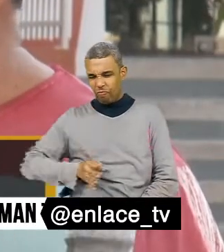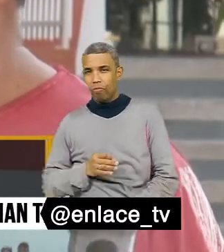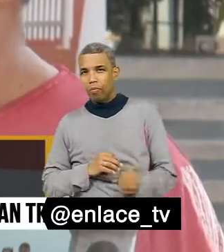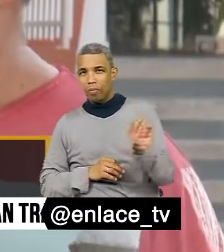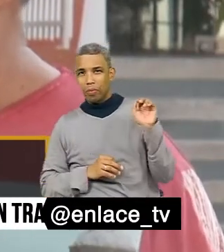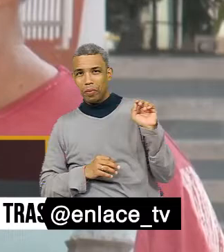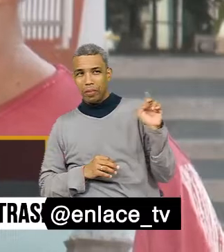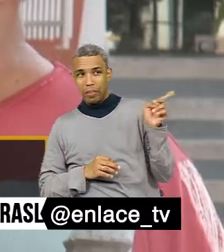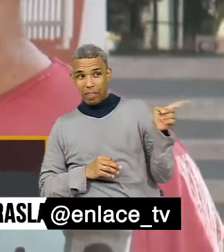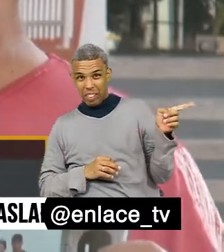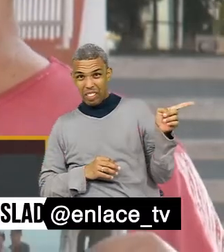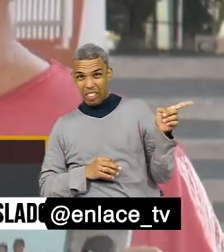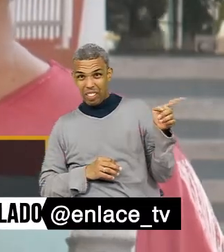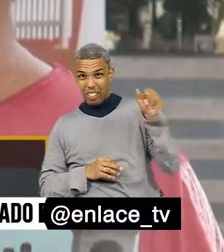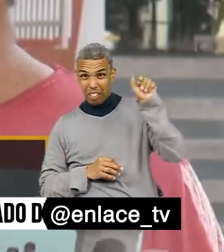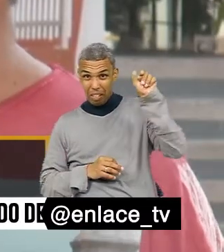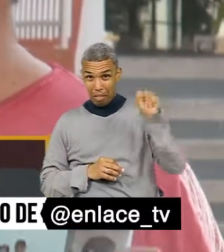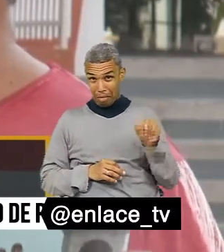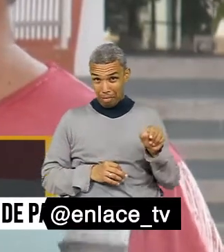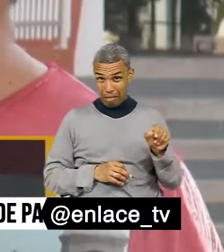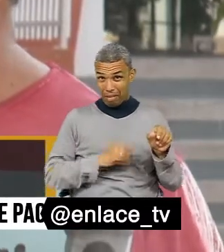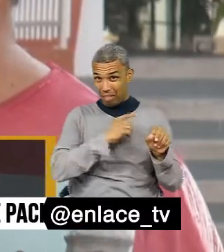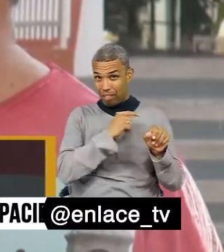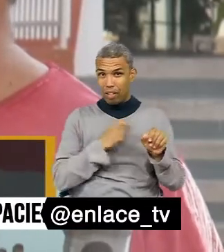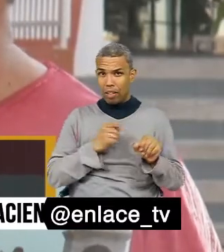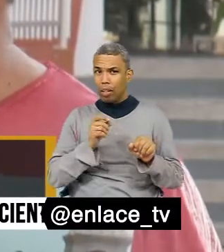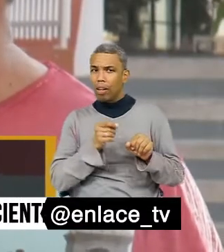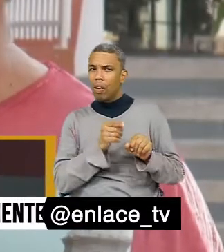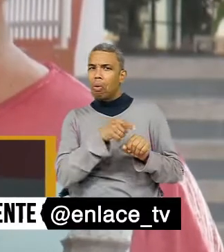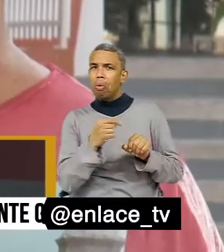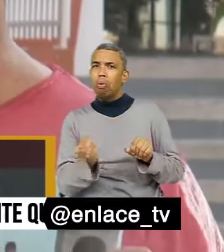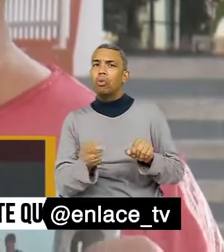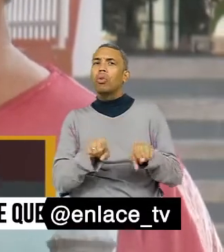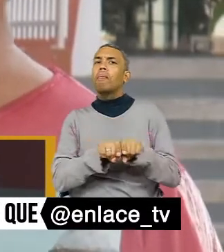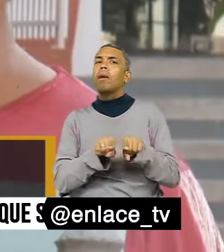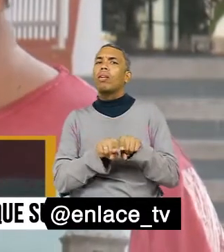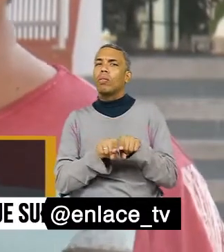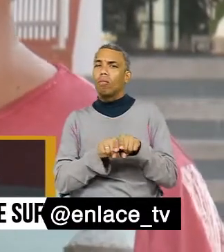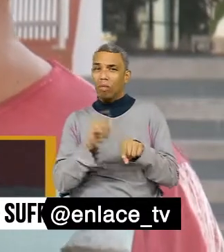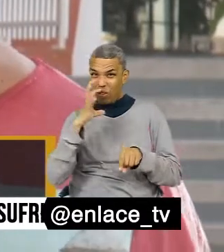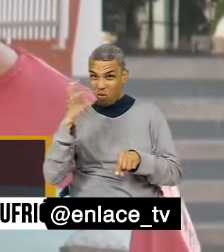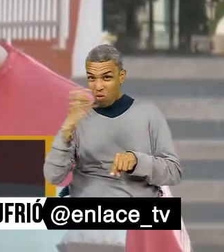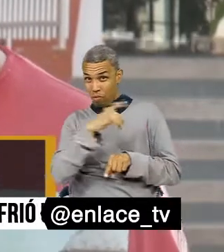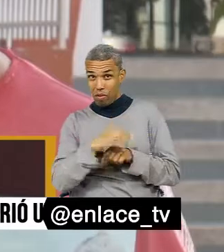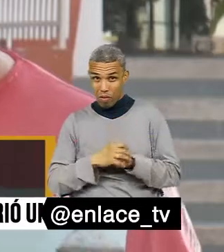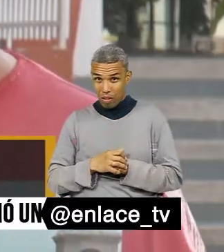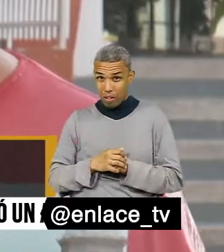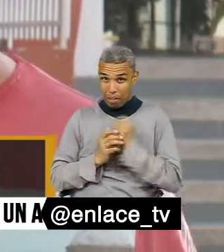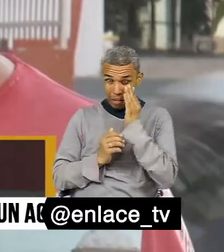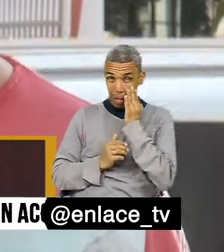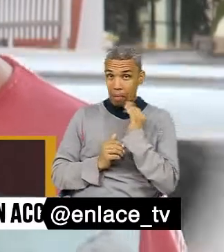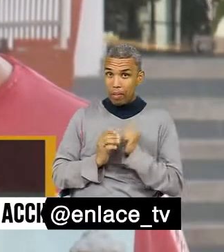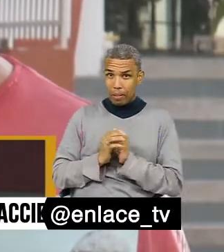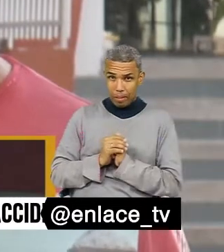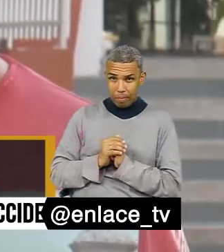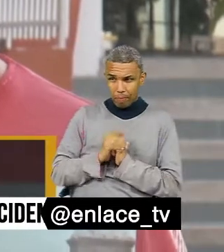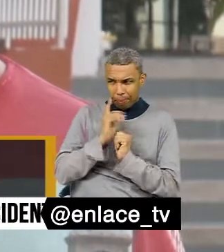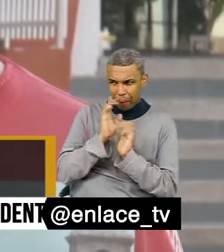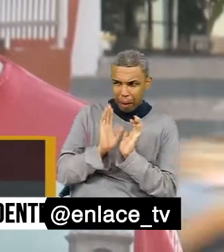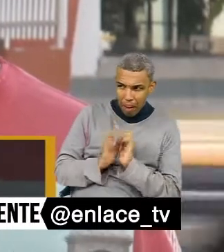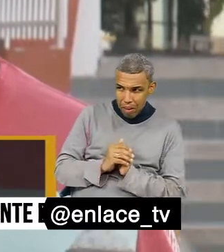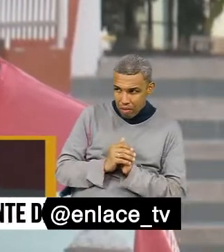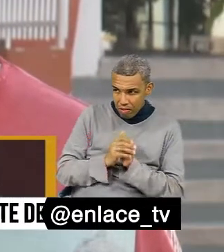en un fraude procesal, el cual se encuentra en una de las fiscalías aquí de Barranca Bermeja, que también ha sido muy lento por parte de esa fiscalía, porque hasta el momento el señor